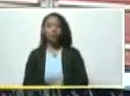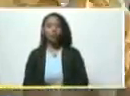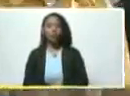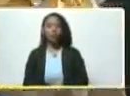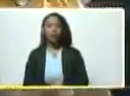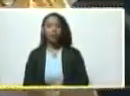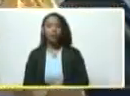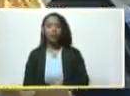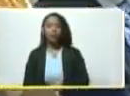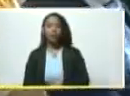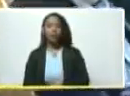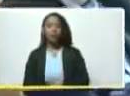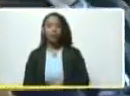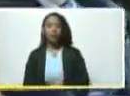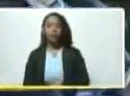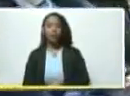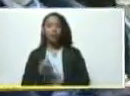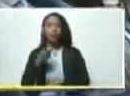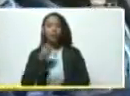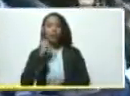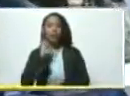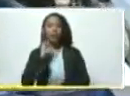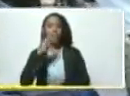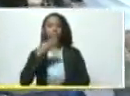Las GEIPRO.